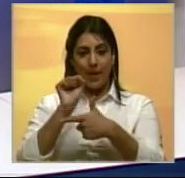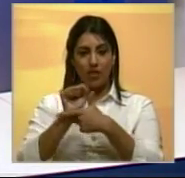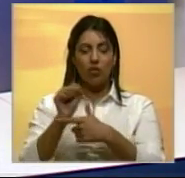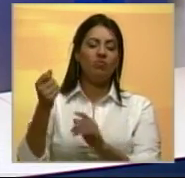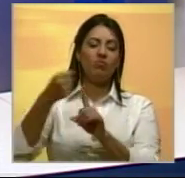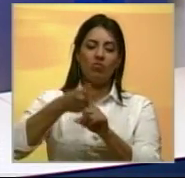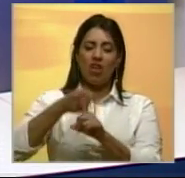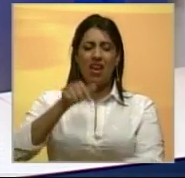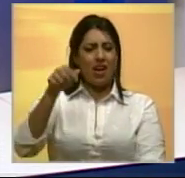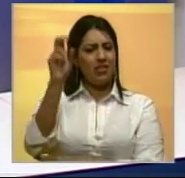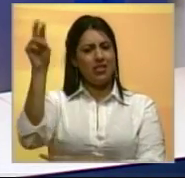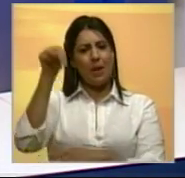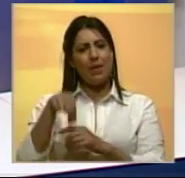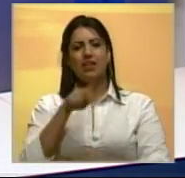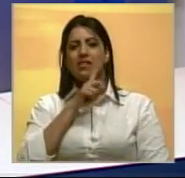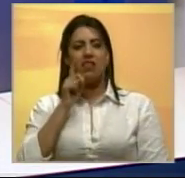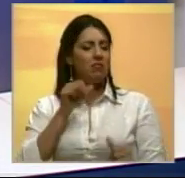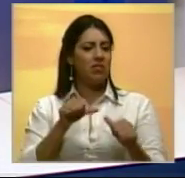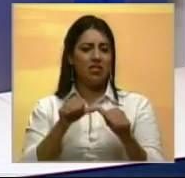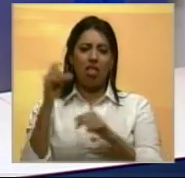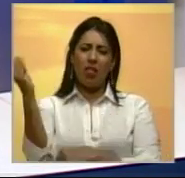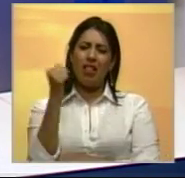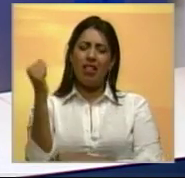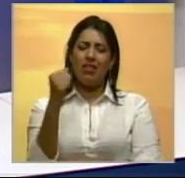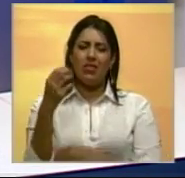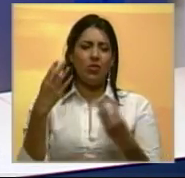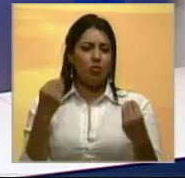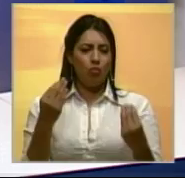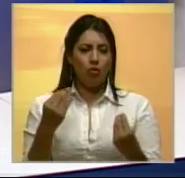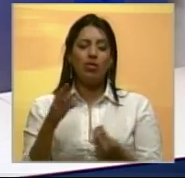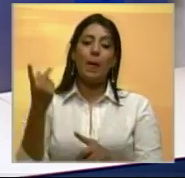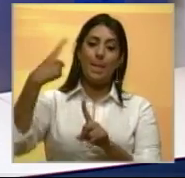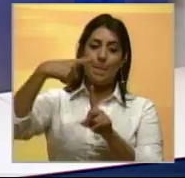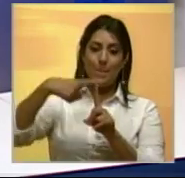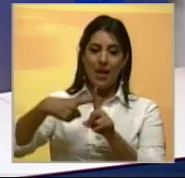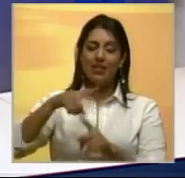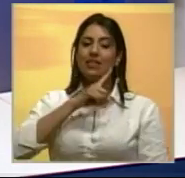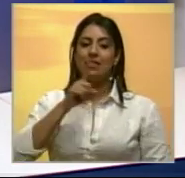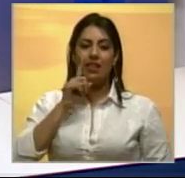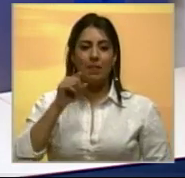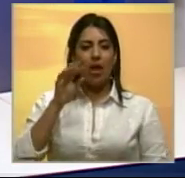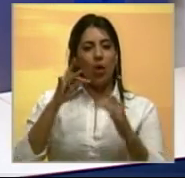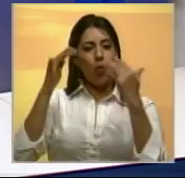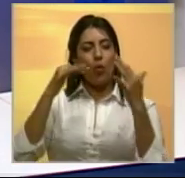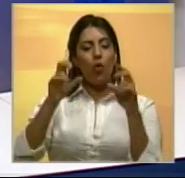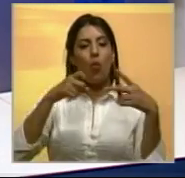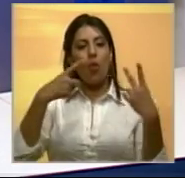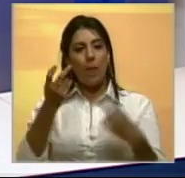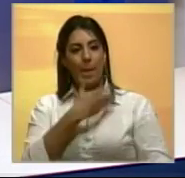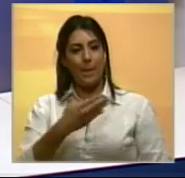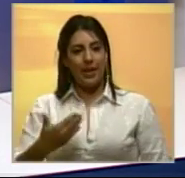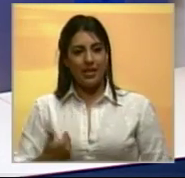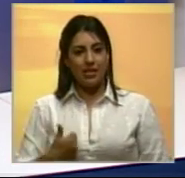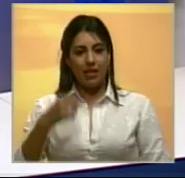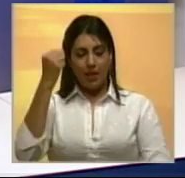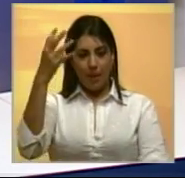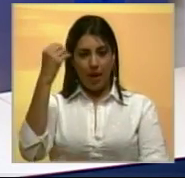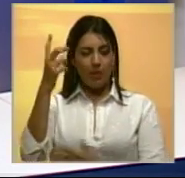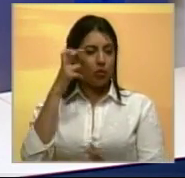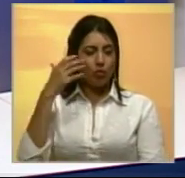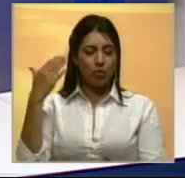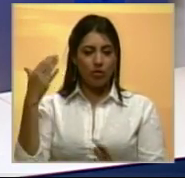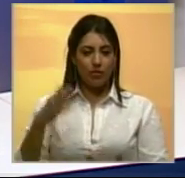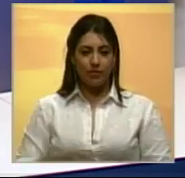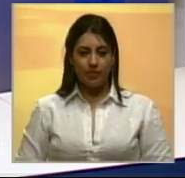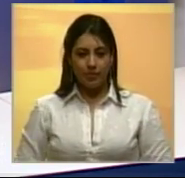Patriótico, insistió en que la Asamblea Nacional continúa en desacato. Además, cuestionó el discurso del nuevo presidente del Parlamento. Escuchamos